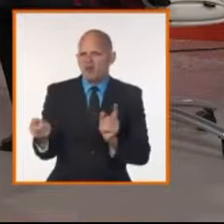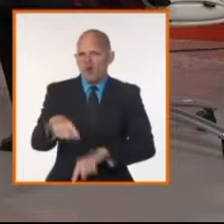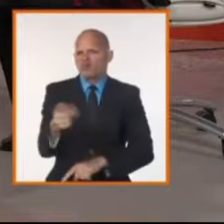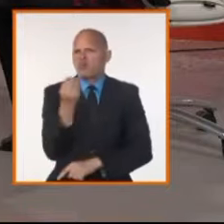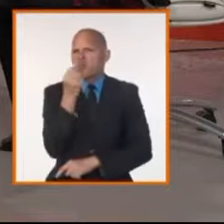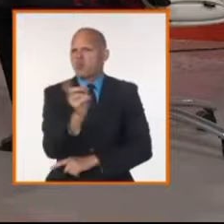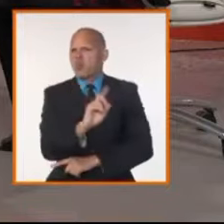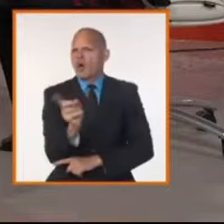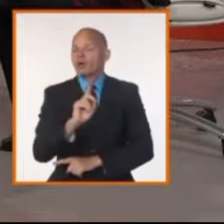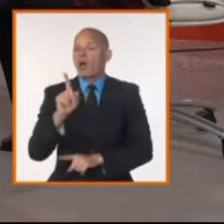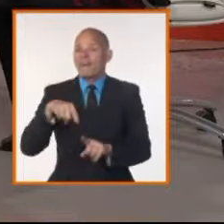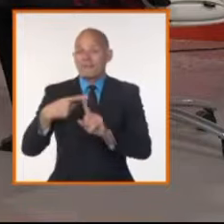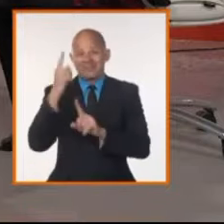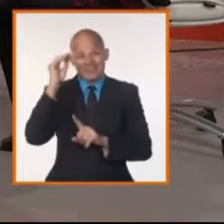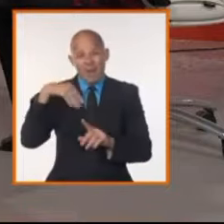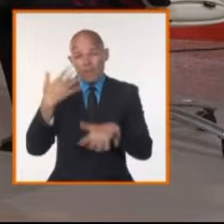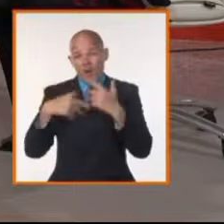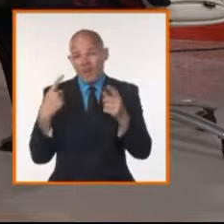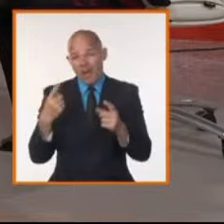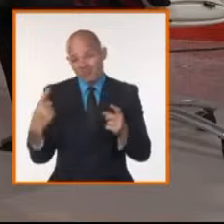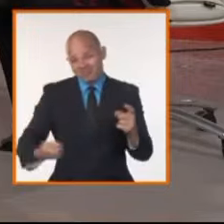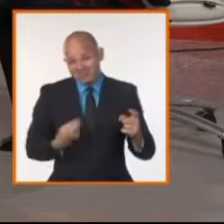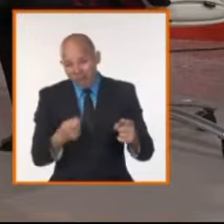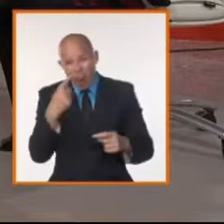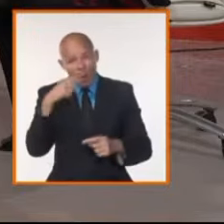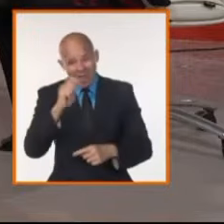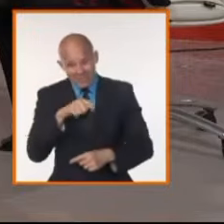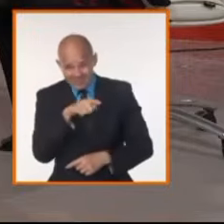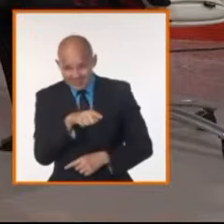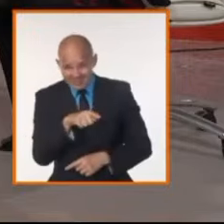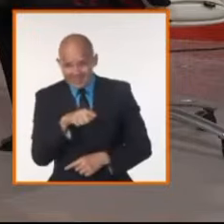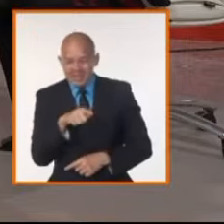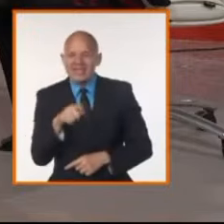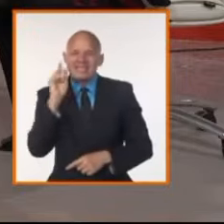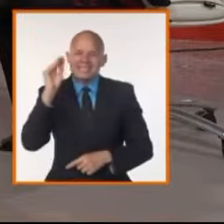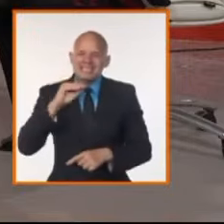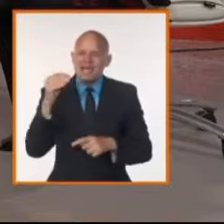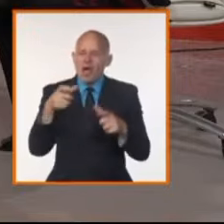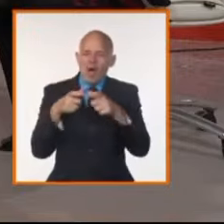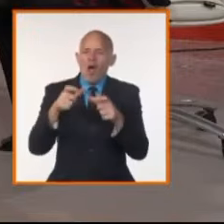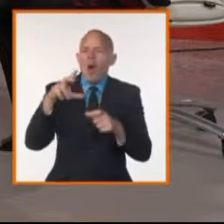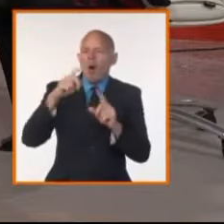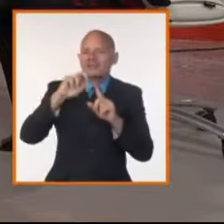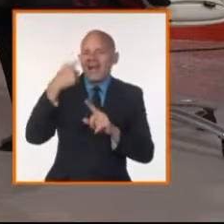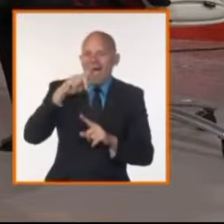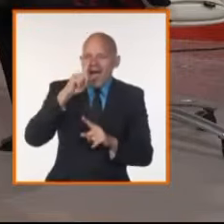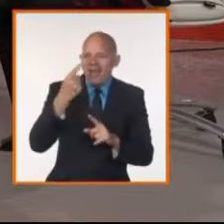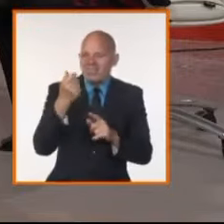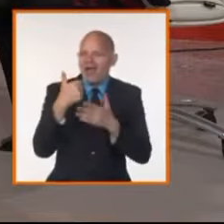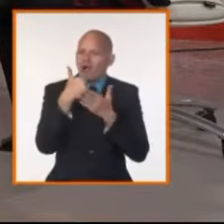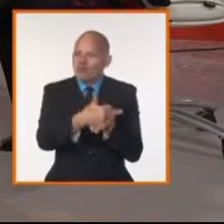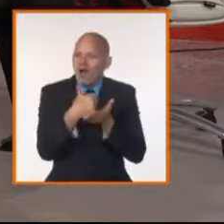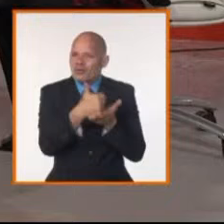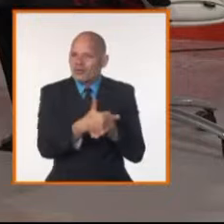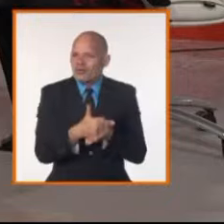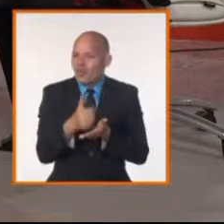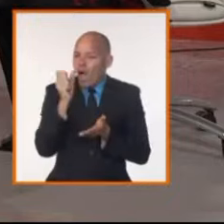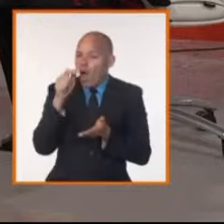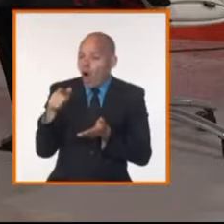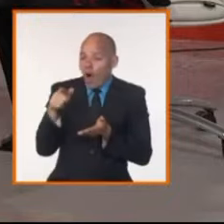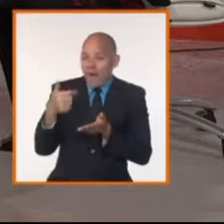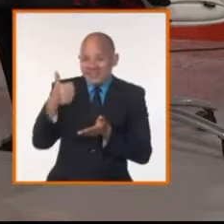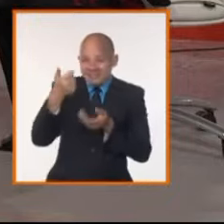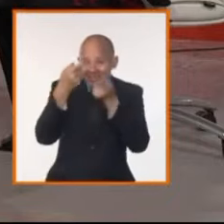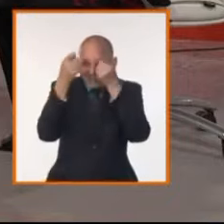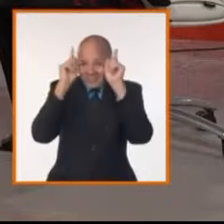Ucrania y el hecho también de que se de un contexto en el que hay amenazas contra políticos alemanes